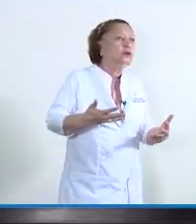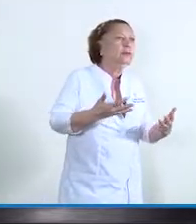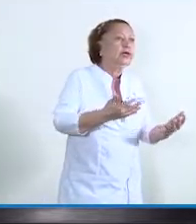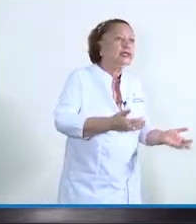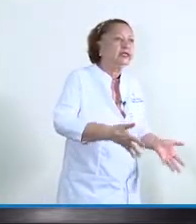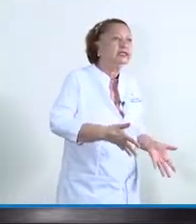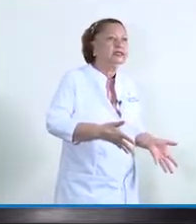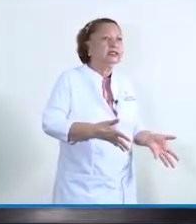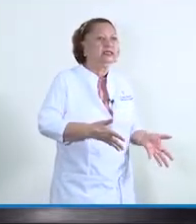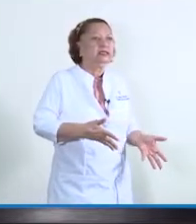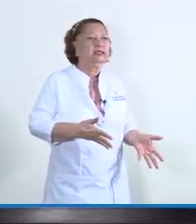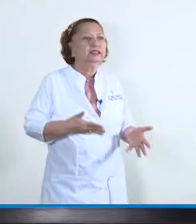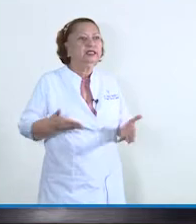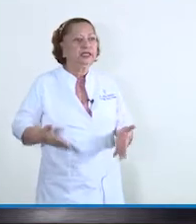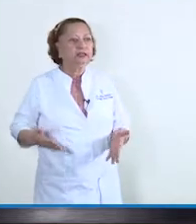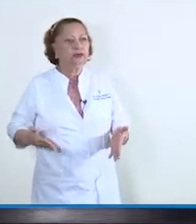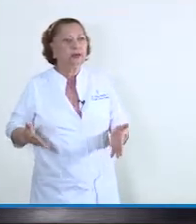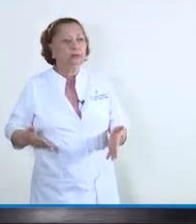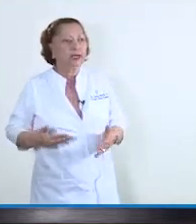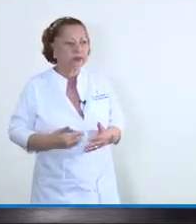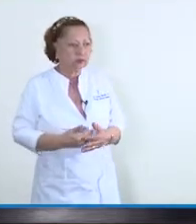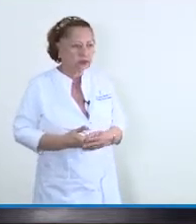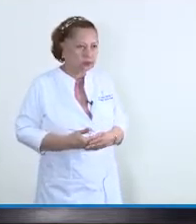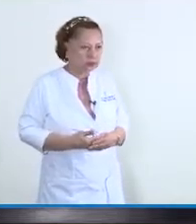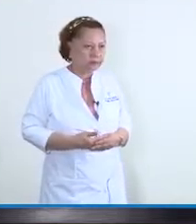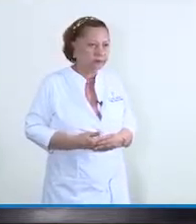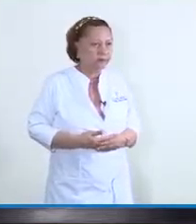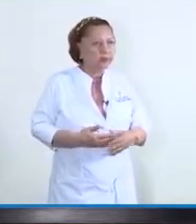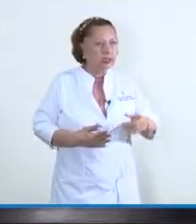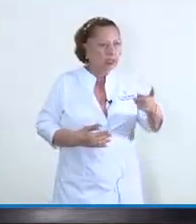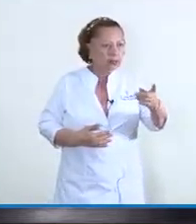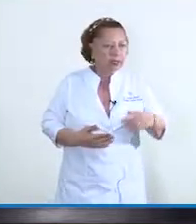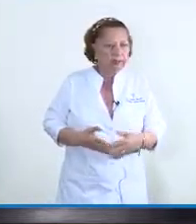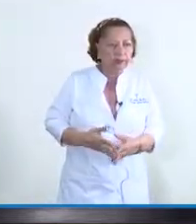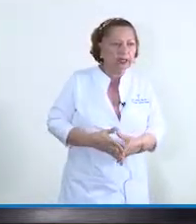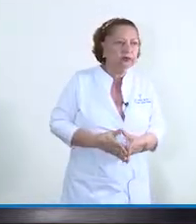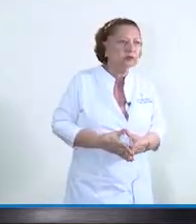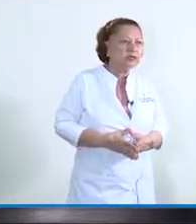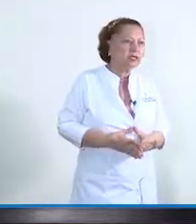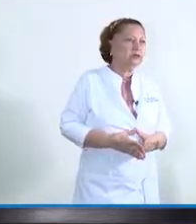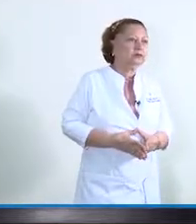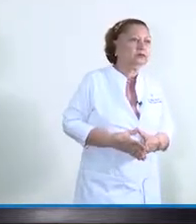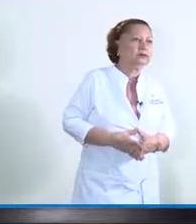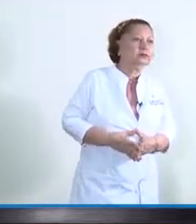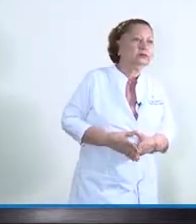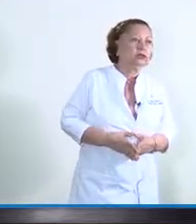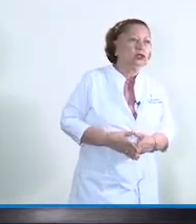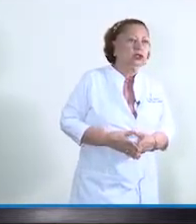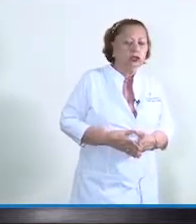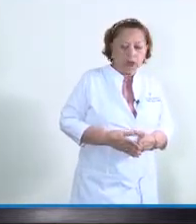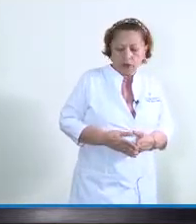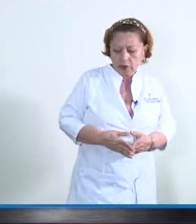su pariente directo pasó. Hablamos de los miedos.